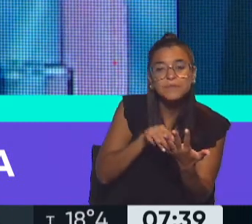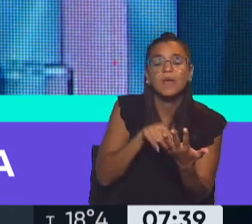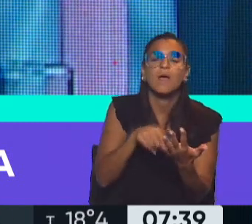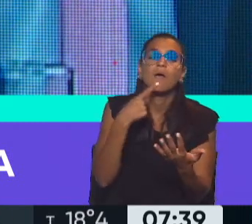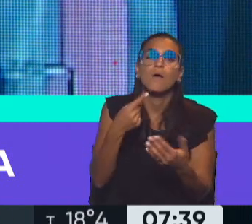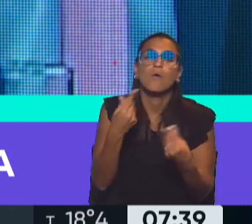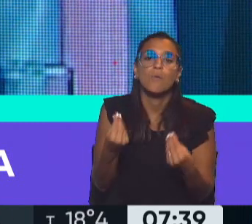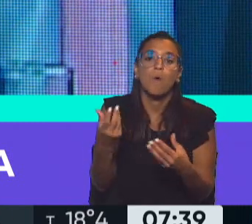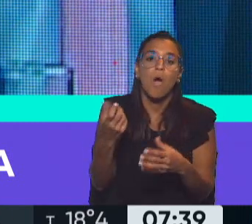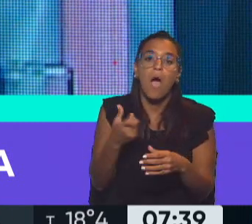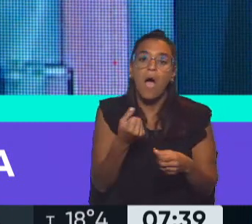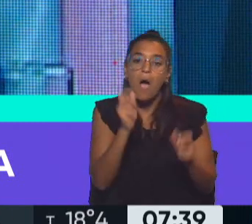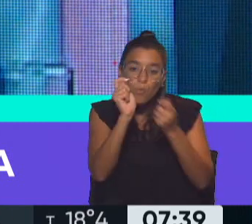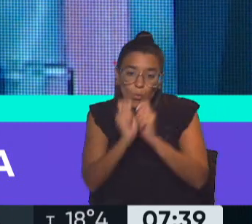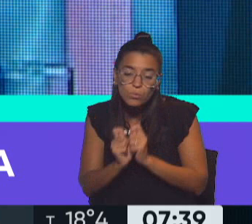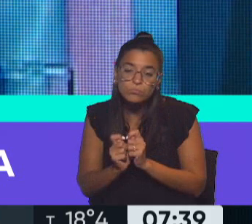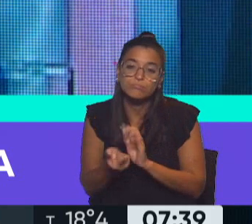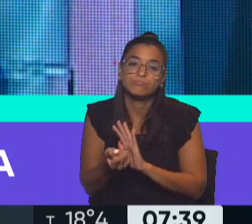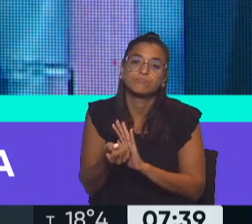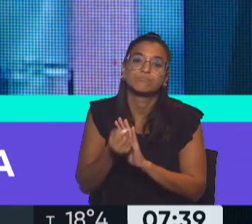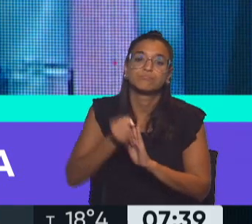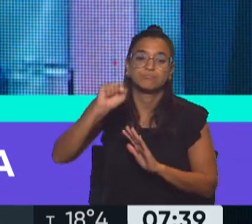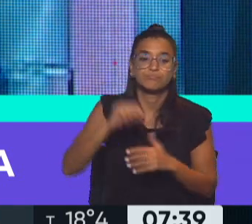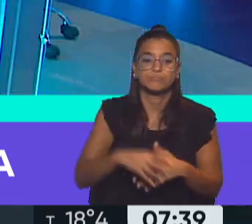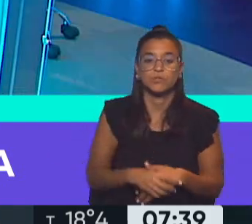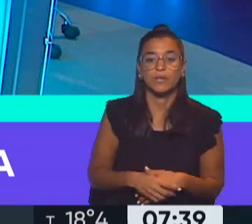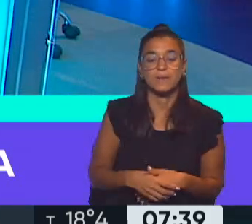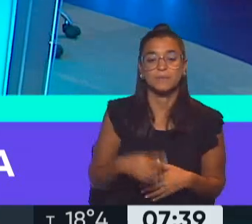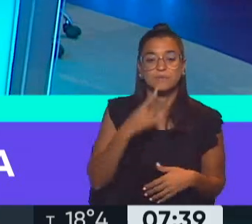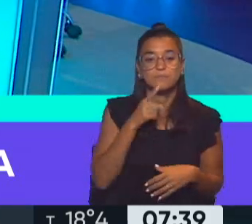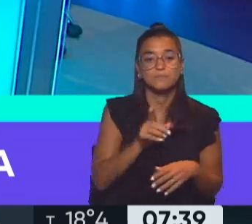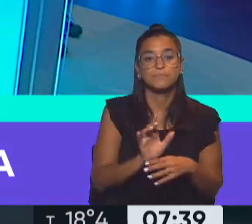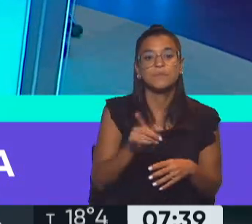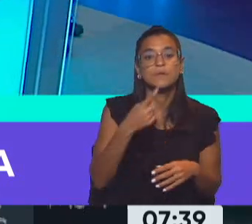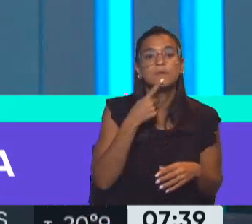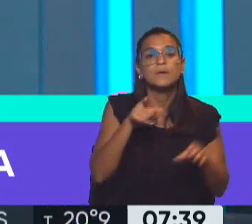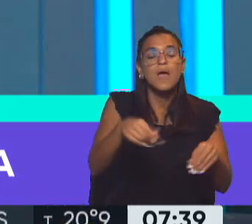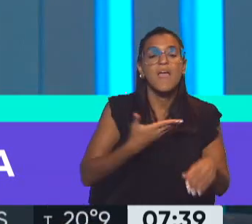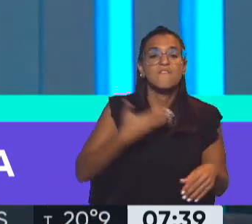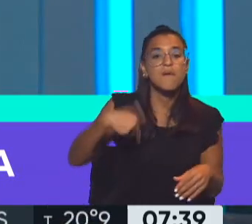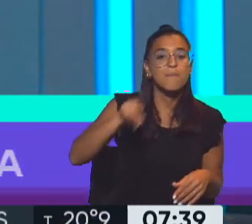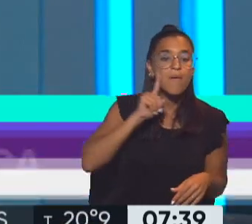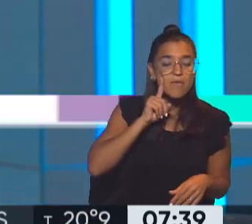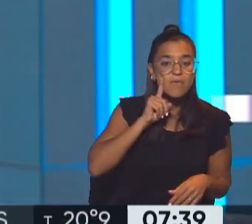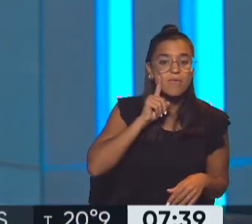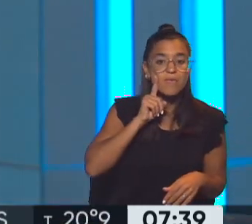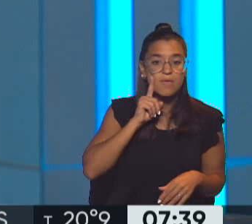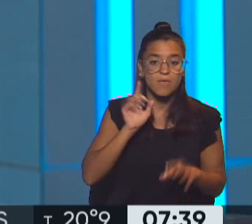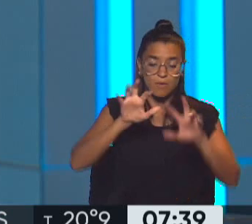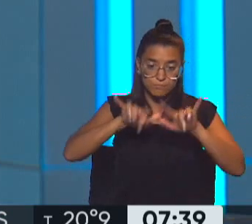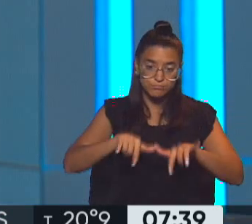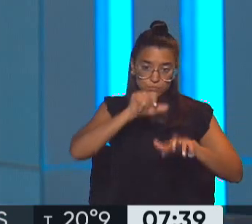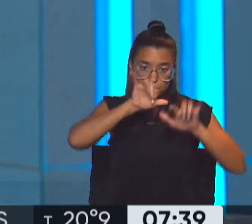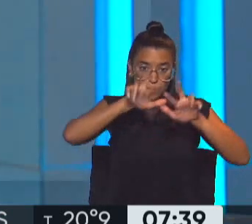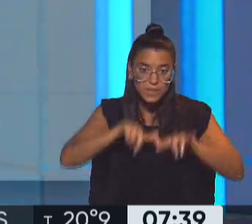después de los primeros ajustes. Por ejemplo, el ajuste de tarifas. Claro, de hecho, la número 2 del FMI habló en su cuenta de